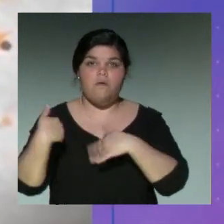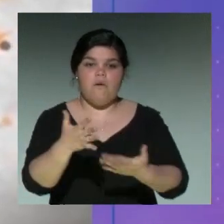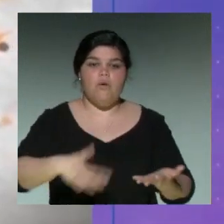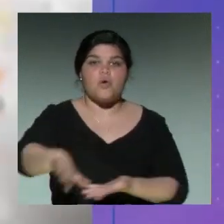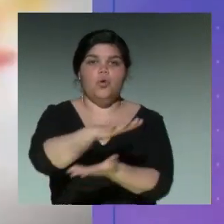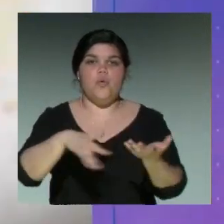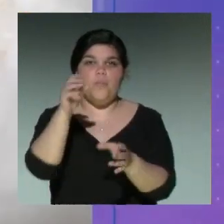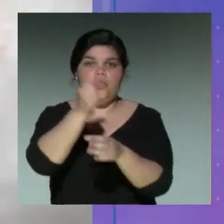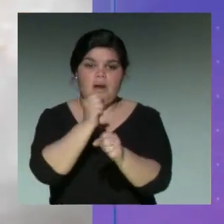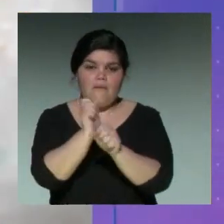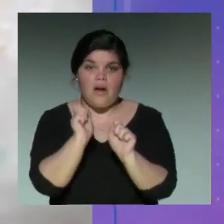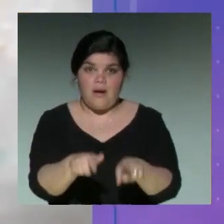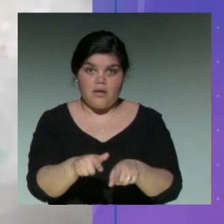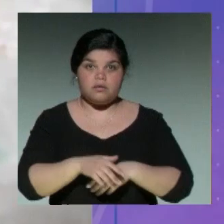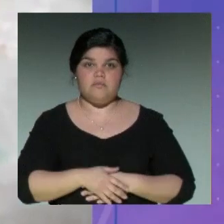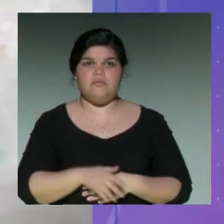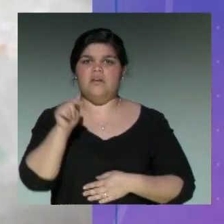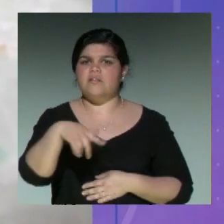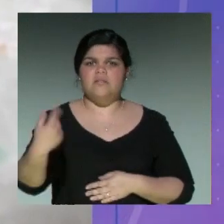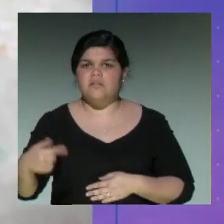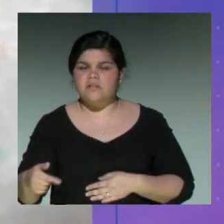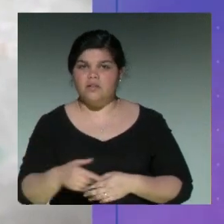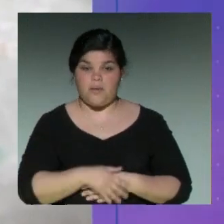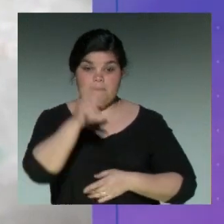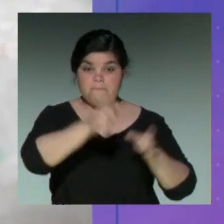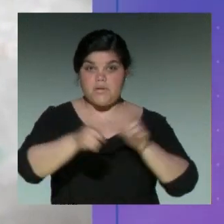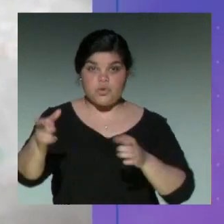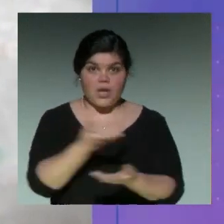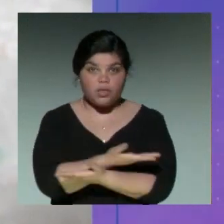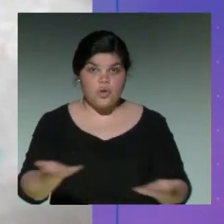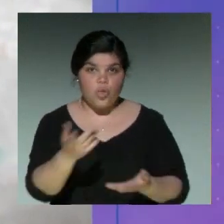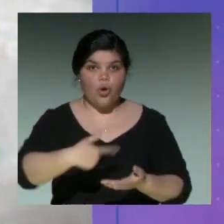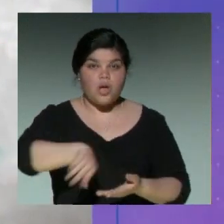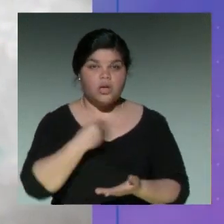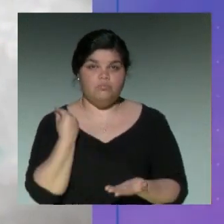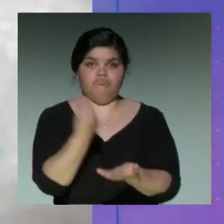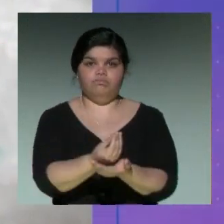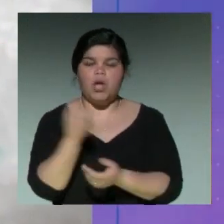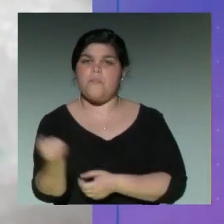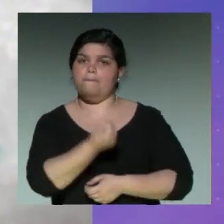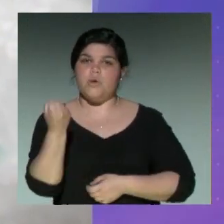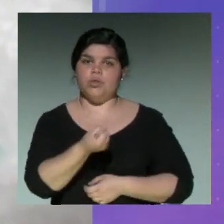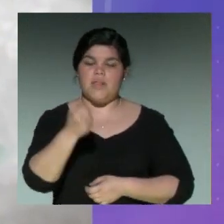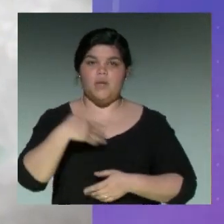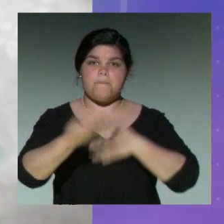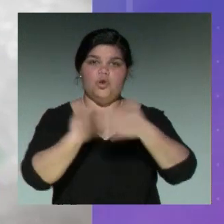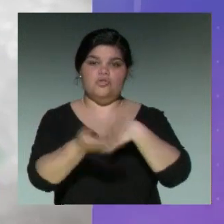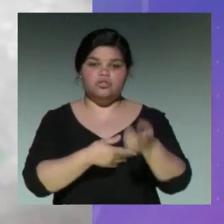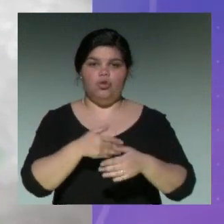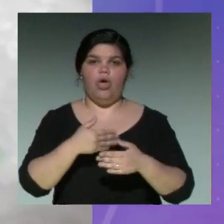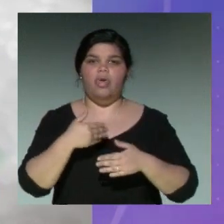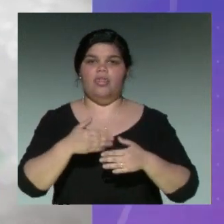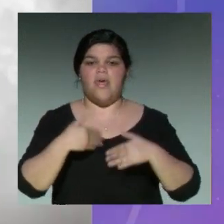trabaja, contribuyendo a que los integrantes de las mismas sean actores protagonistas de la gestión de los procesos de desarrollo local